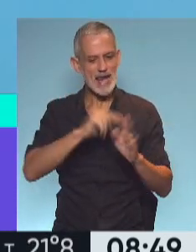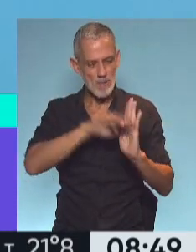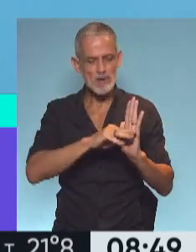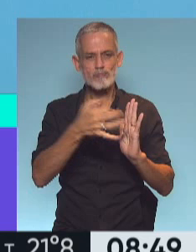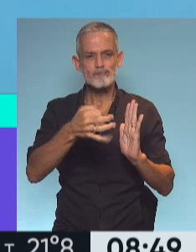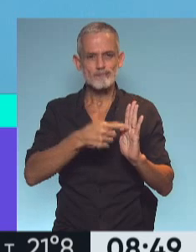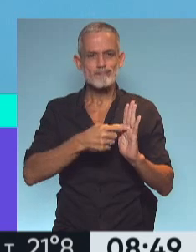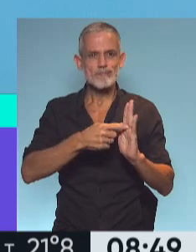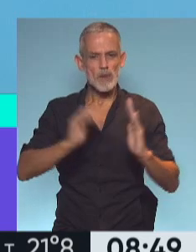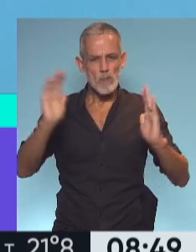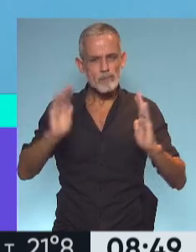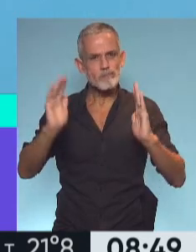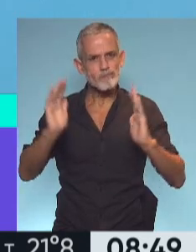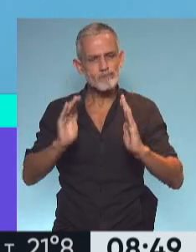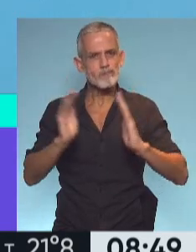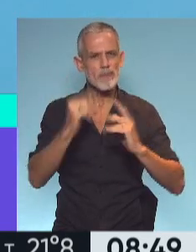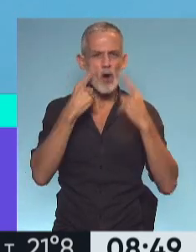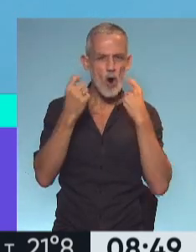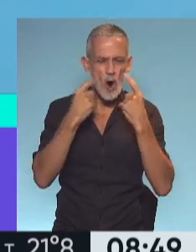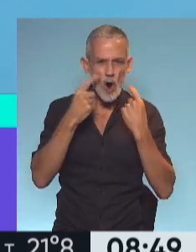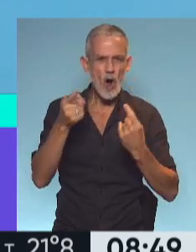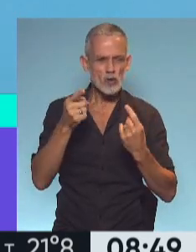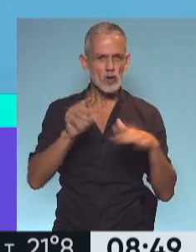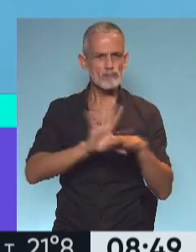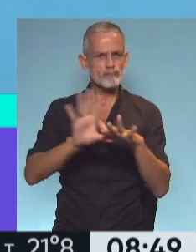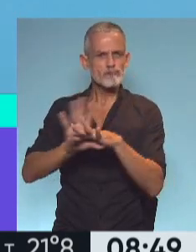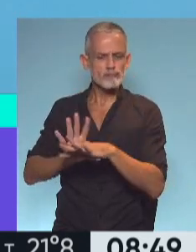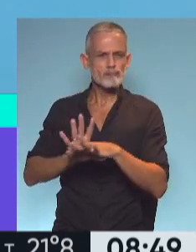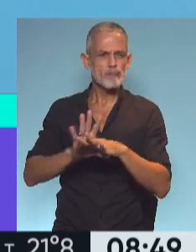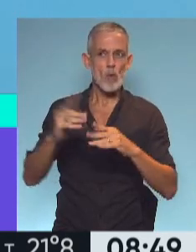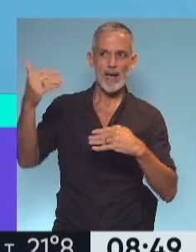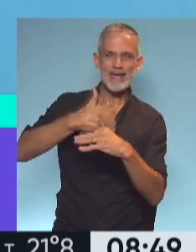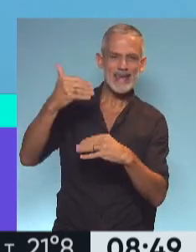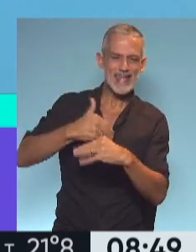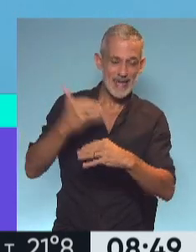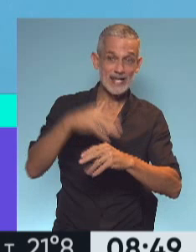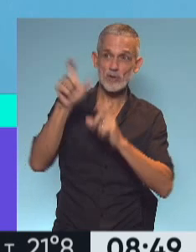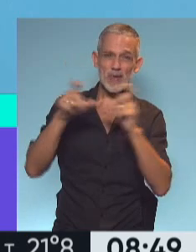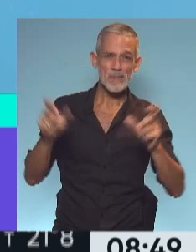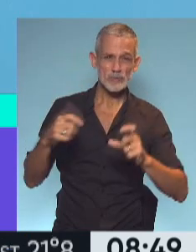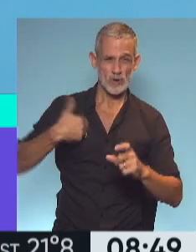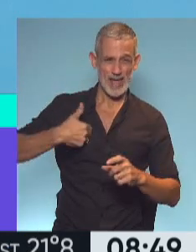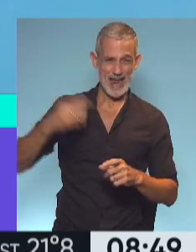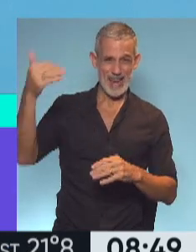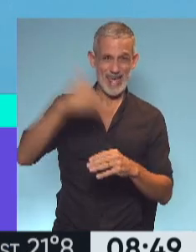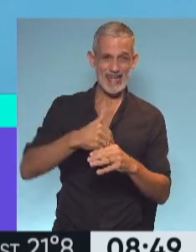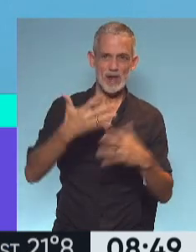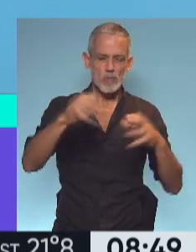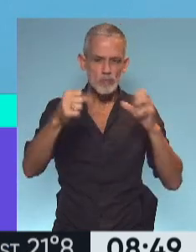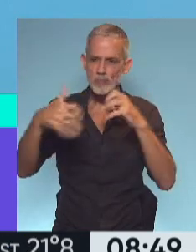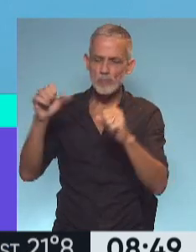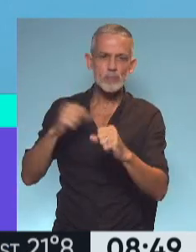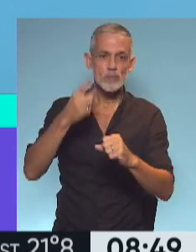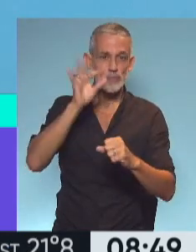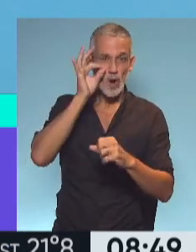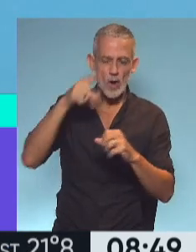podido disminuir muchísimo con controles eficientes el ingreso de personas al país, donde se han detectado casos positivos y